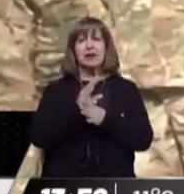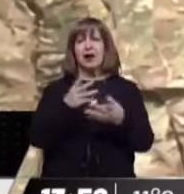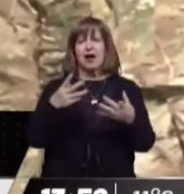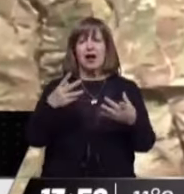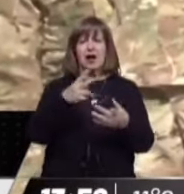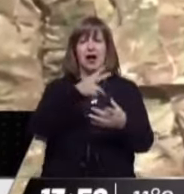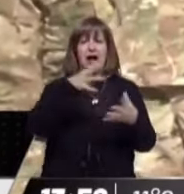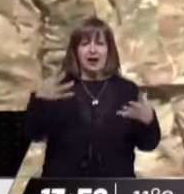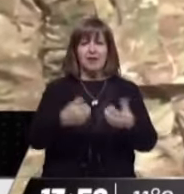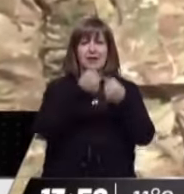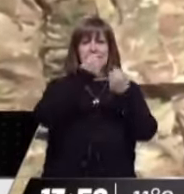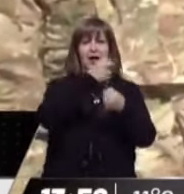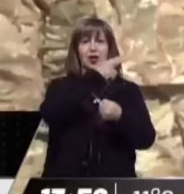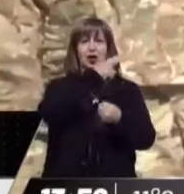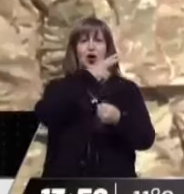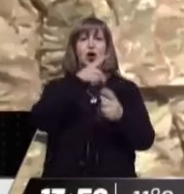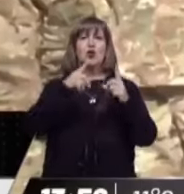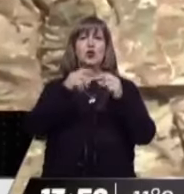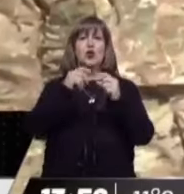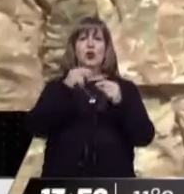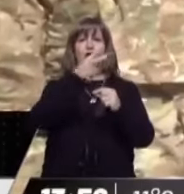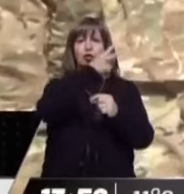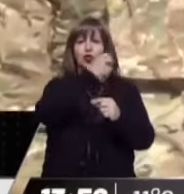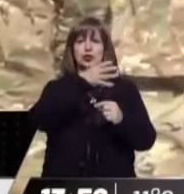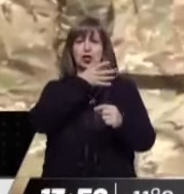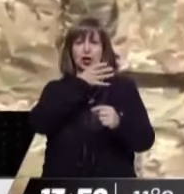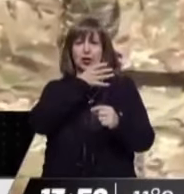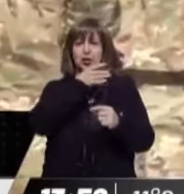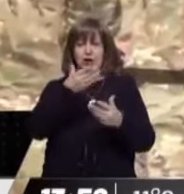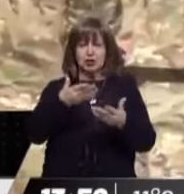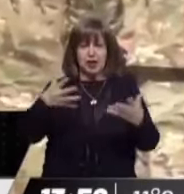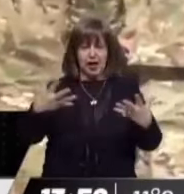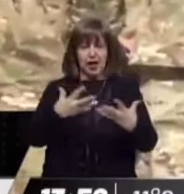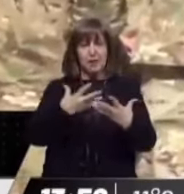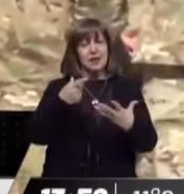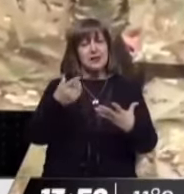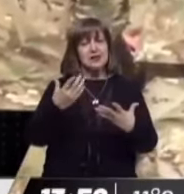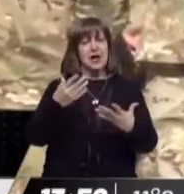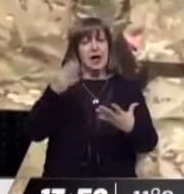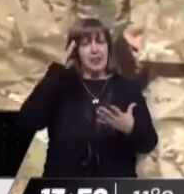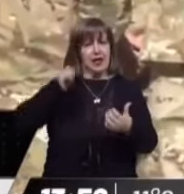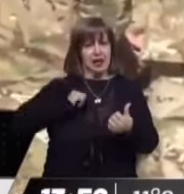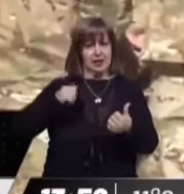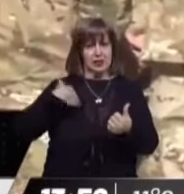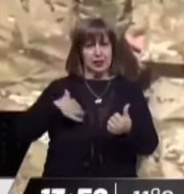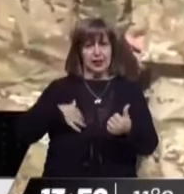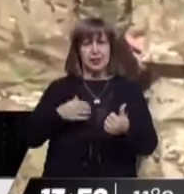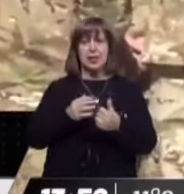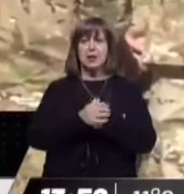214 aniversario del Ejército Argentino, pero